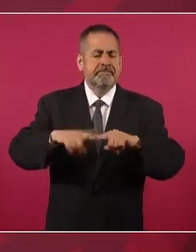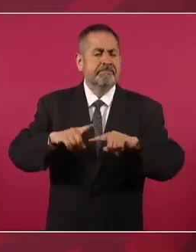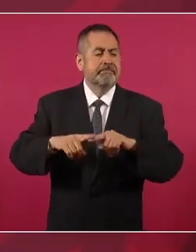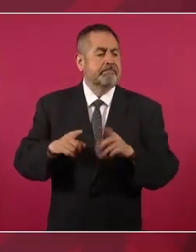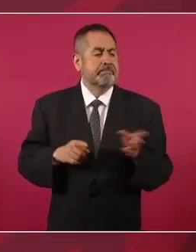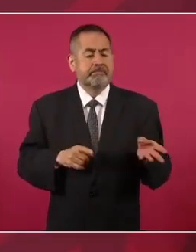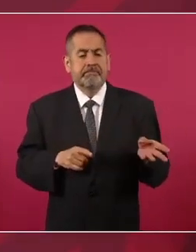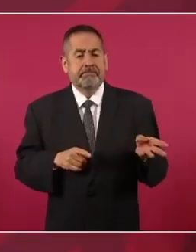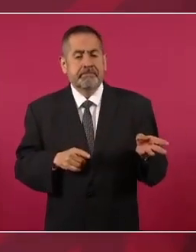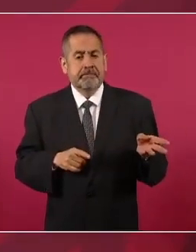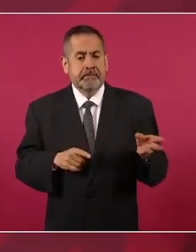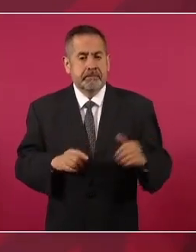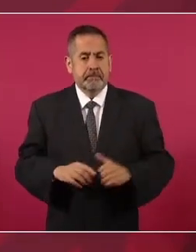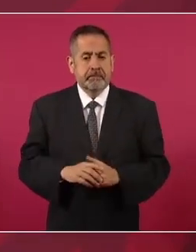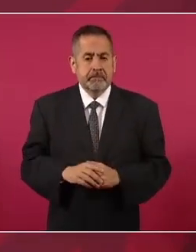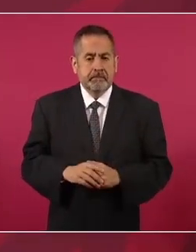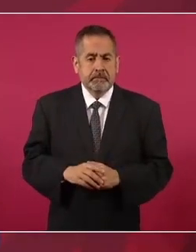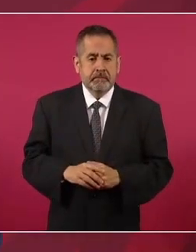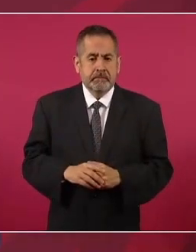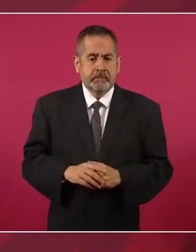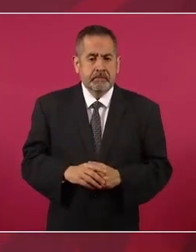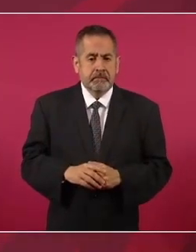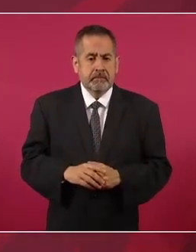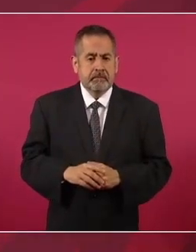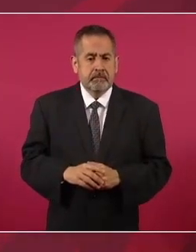de que guardaron